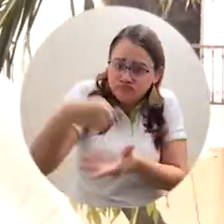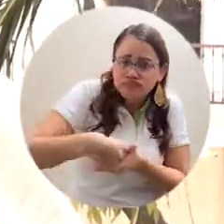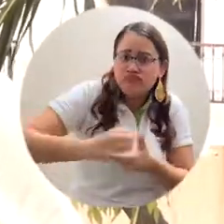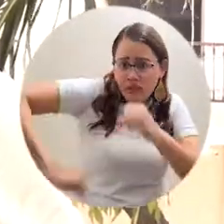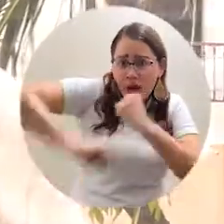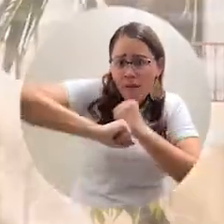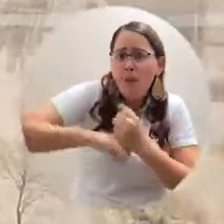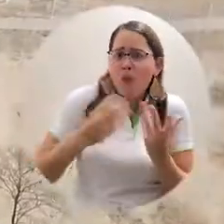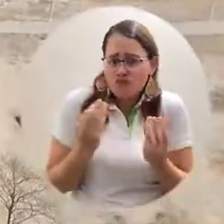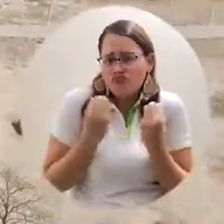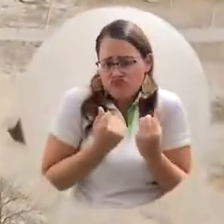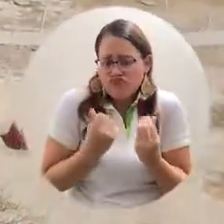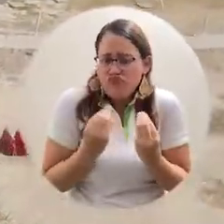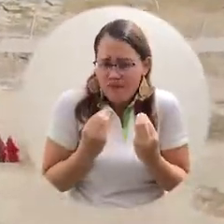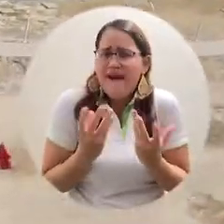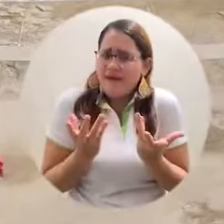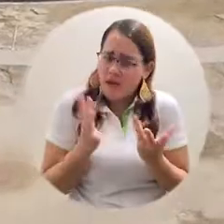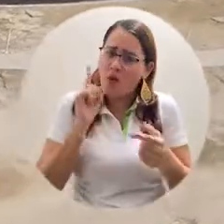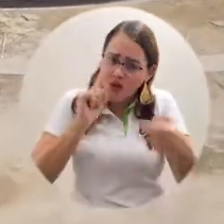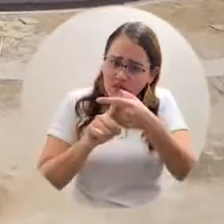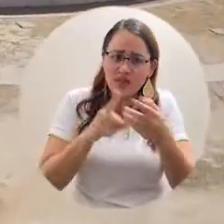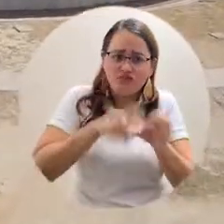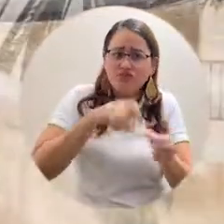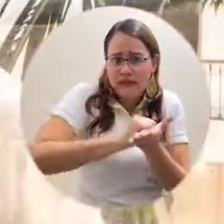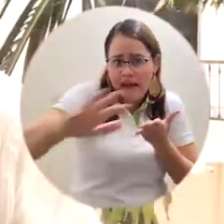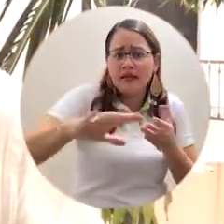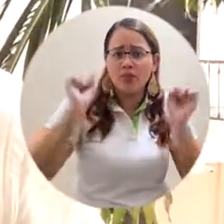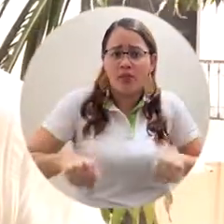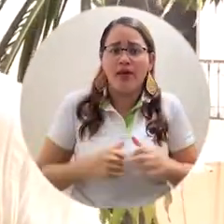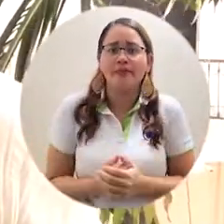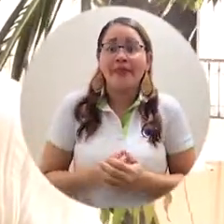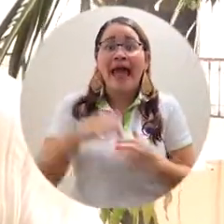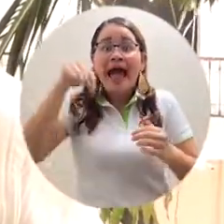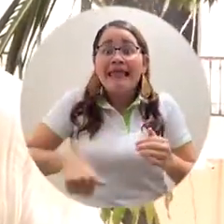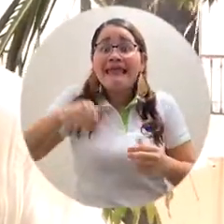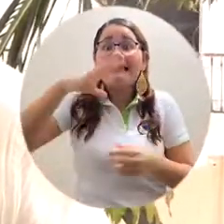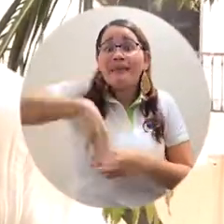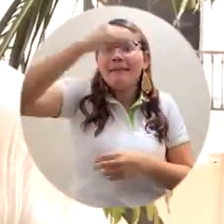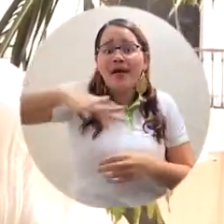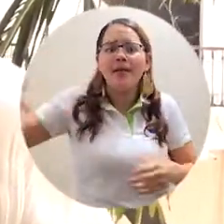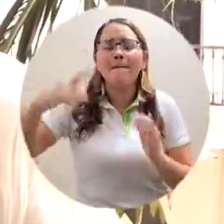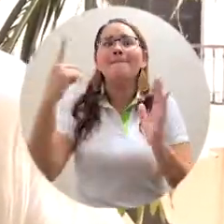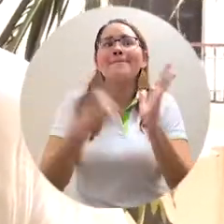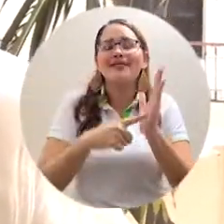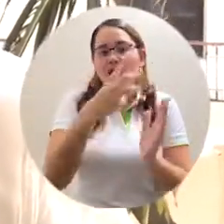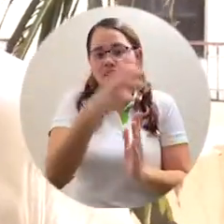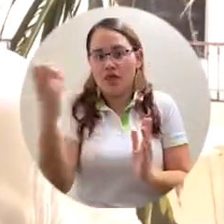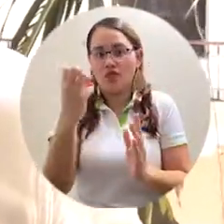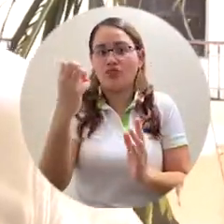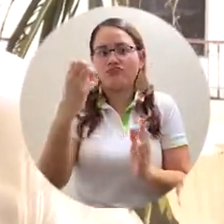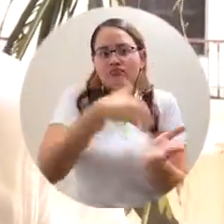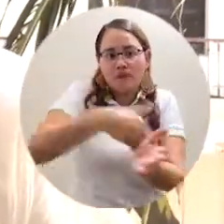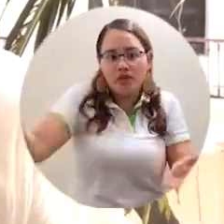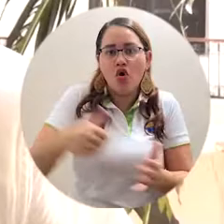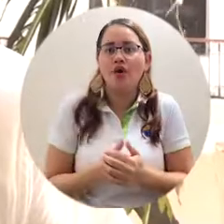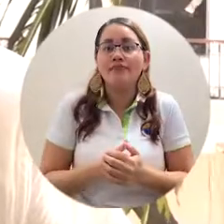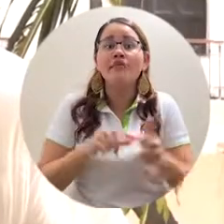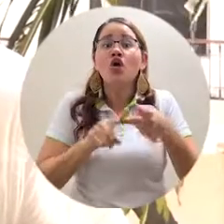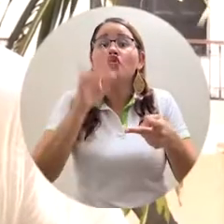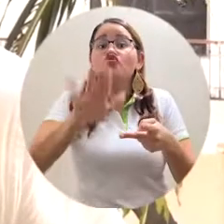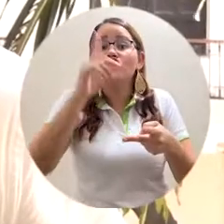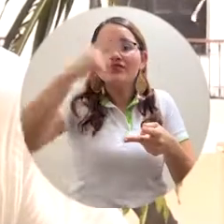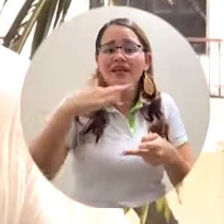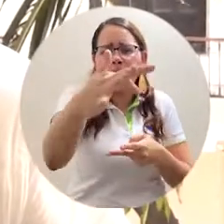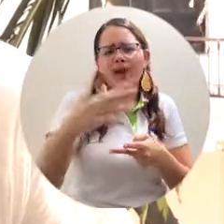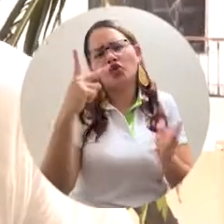estudiantes con esa financiación de matrícula. Para complementar la gratuidad para los estudiantes del Magdalena se requieren 1.300 millones, para los de Santa Marta 2.700 millones, y si es